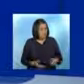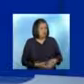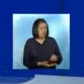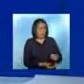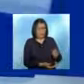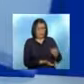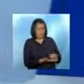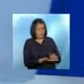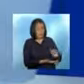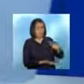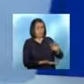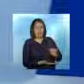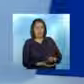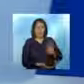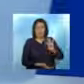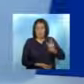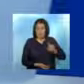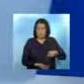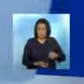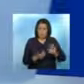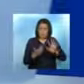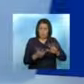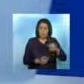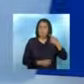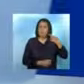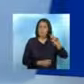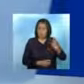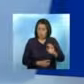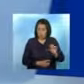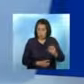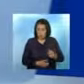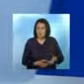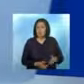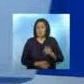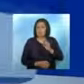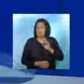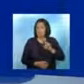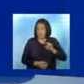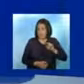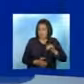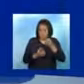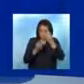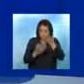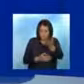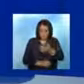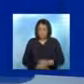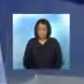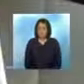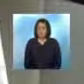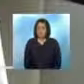patrimonio valorizado en 4.8 millones de soles. Karina Chávez nos informa. Adelante, Karina.